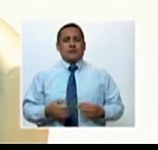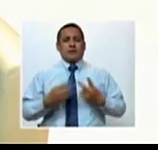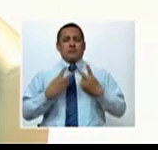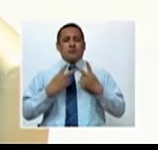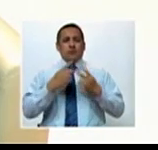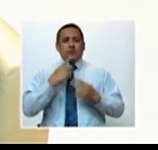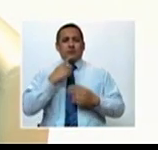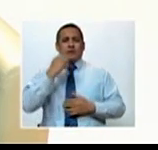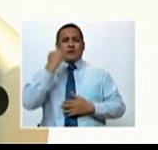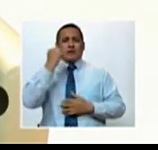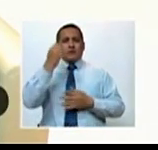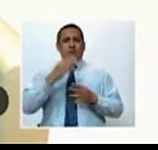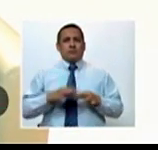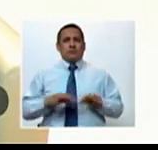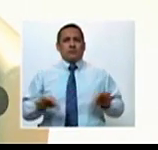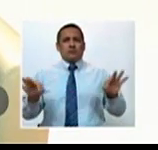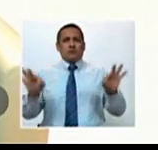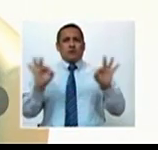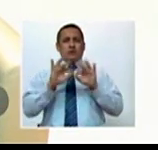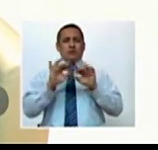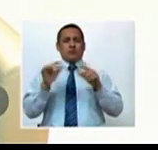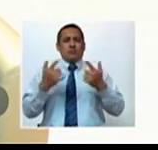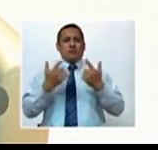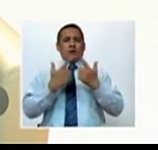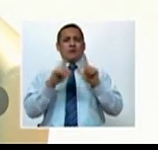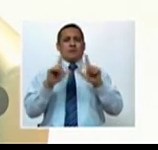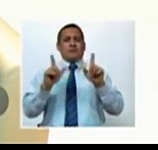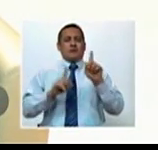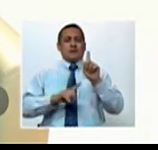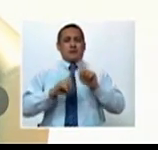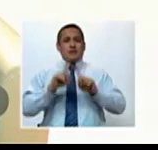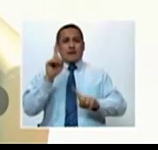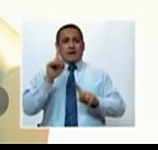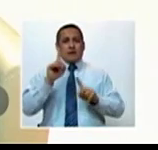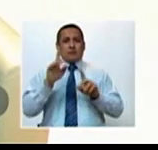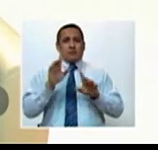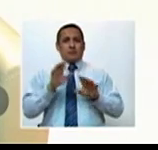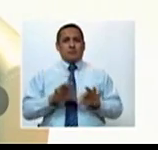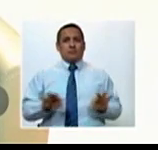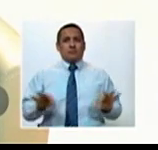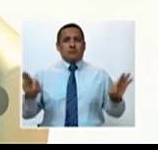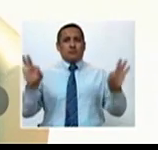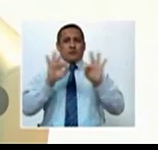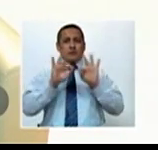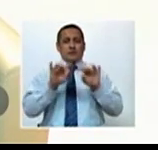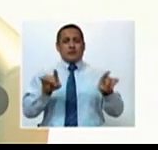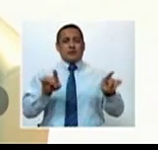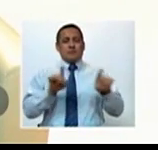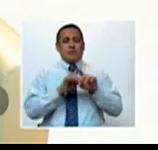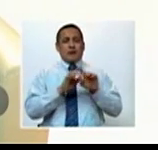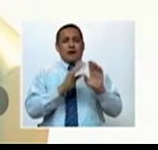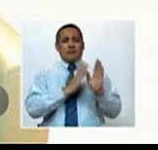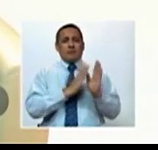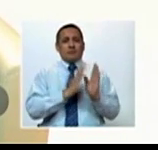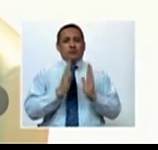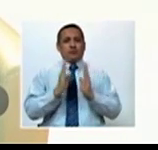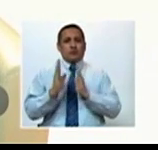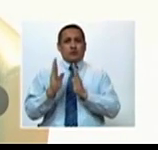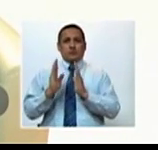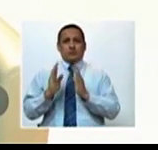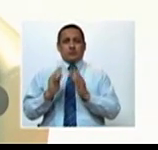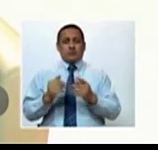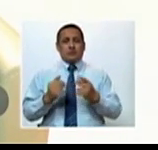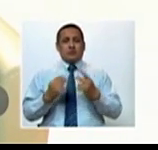un derecho fundamental como la libertad o algo conexo a la libertad, al debido